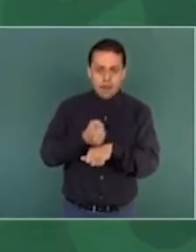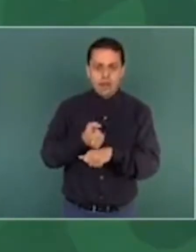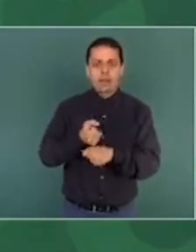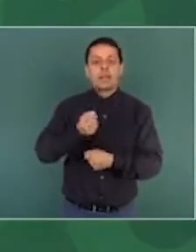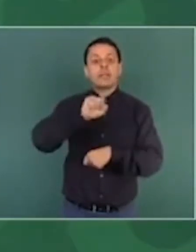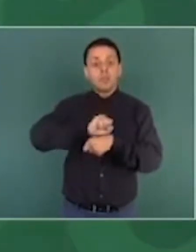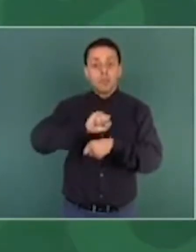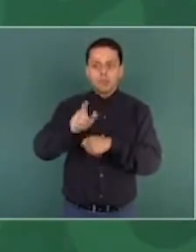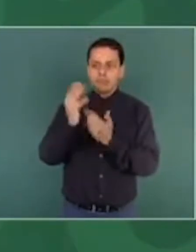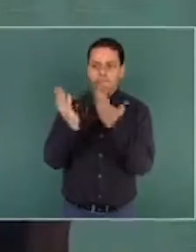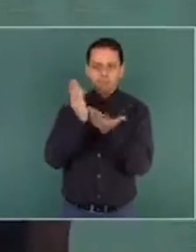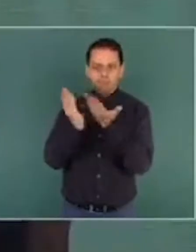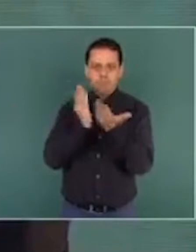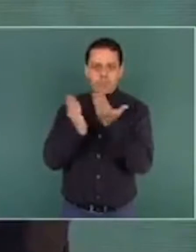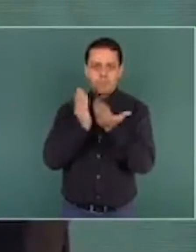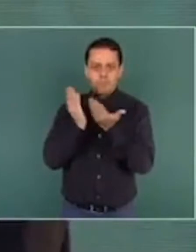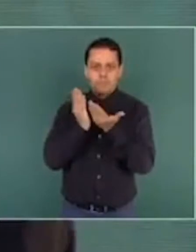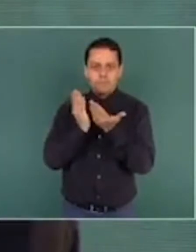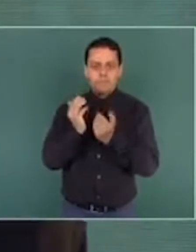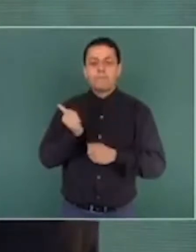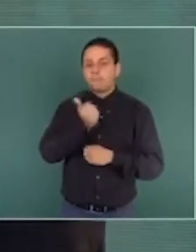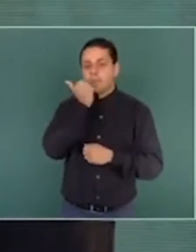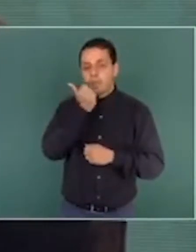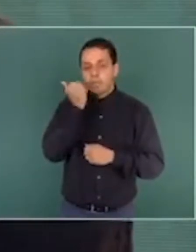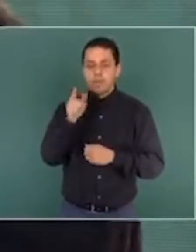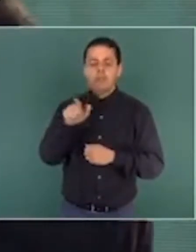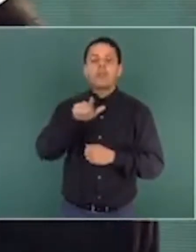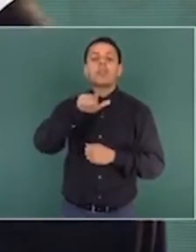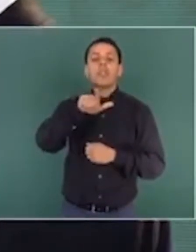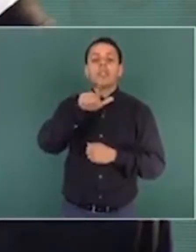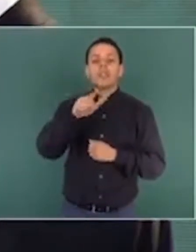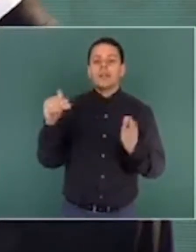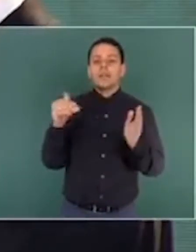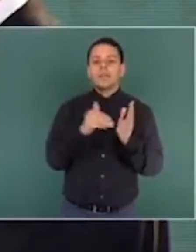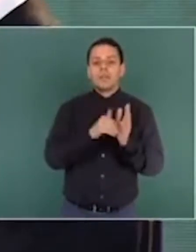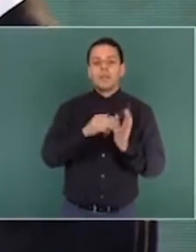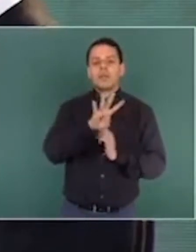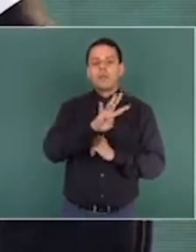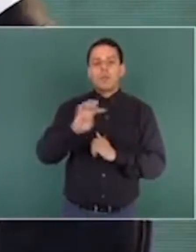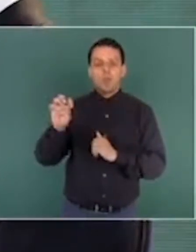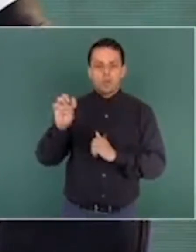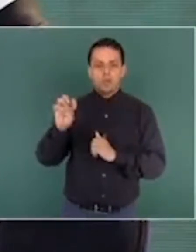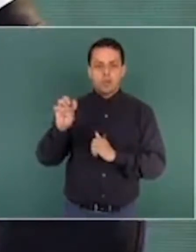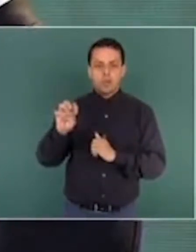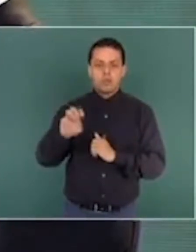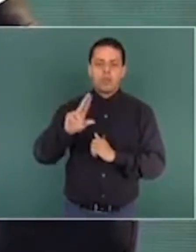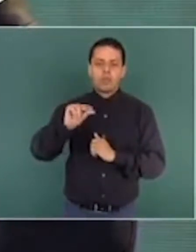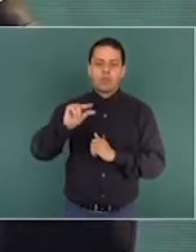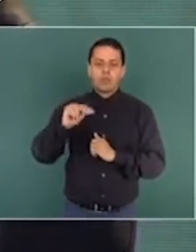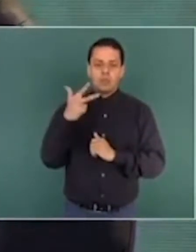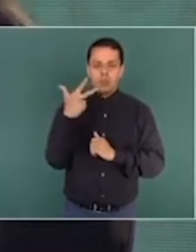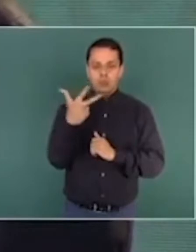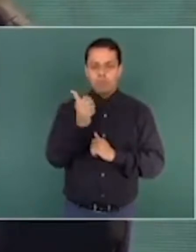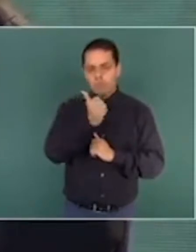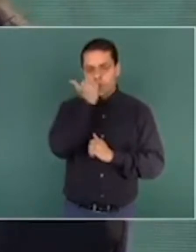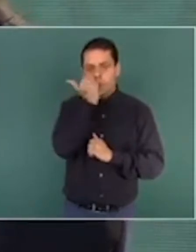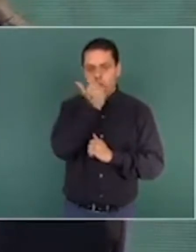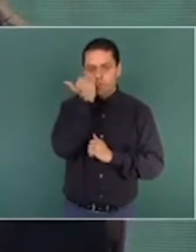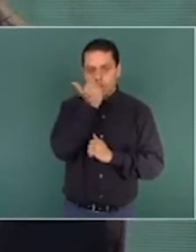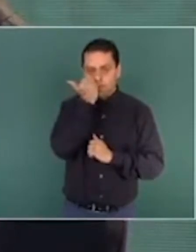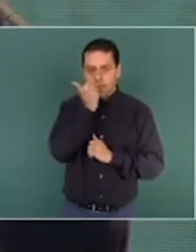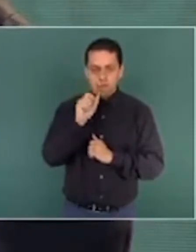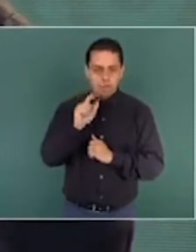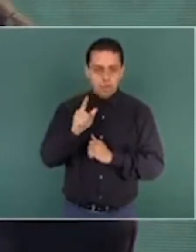situación de David León, quien había sido presentado durante una conferencia matutina. Estaba a punto de ser nombrado, si no es que